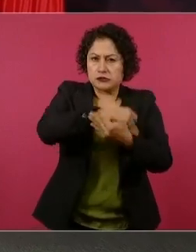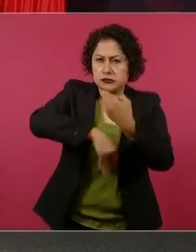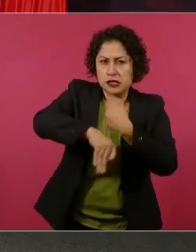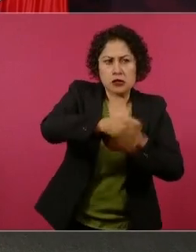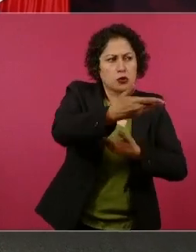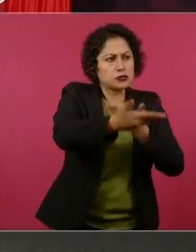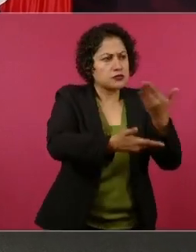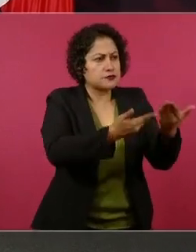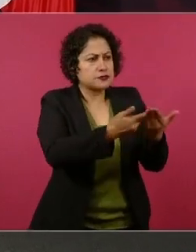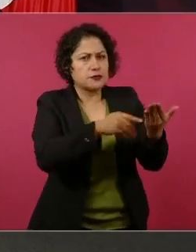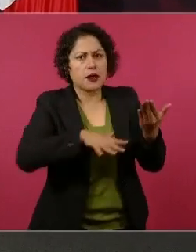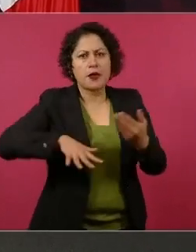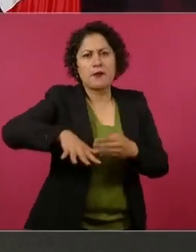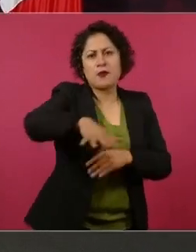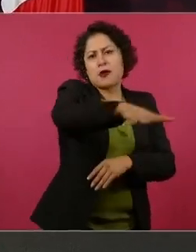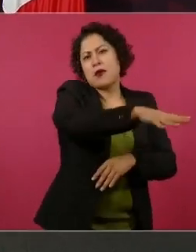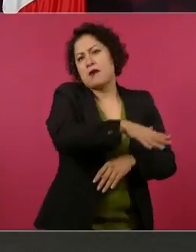sin tanta